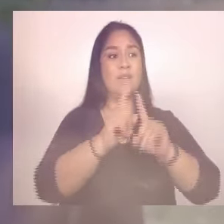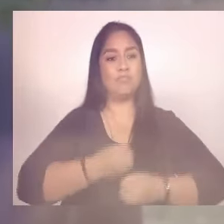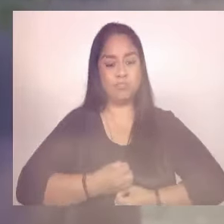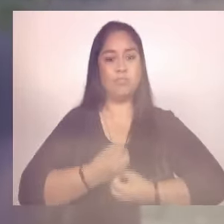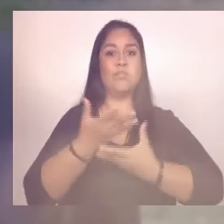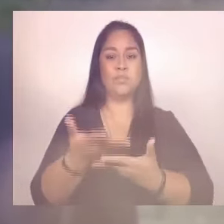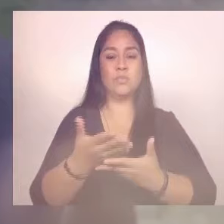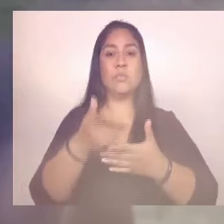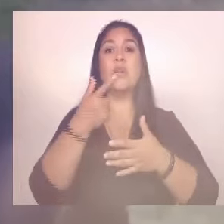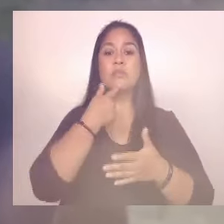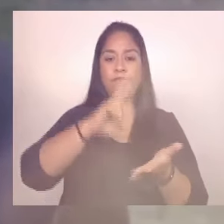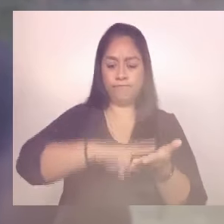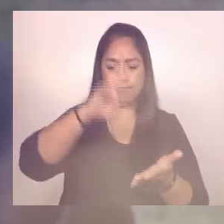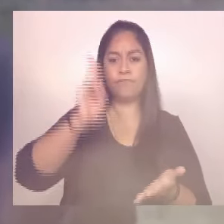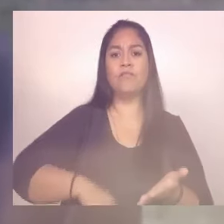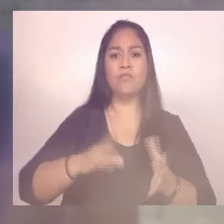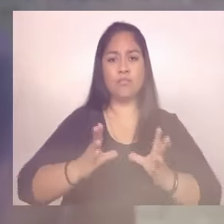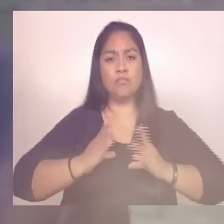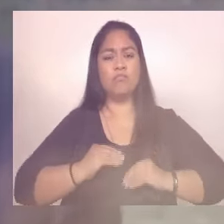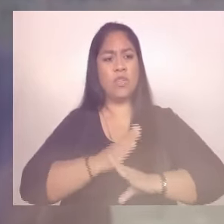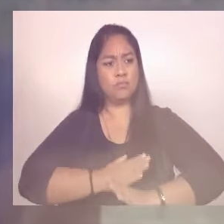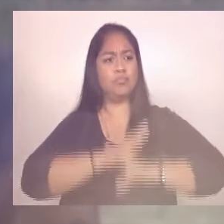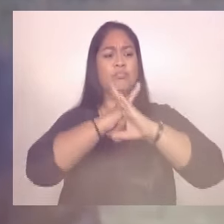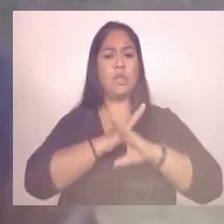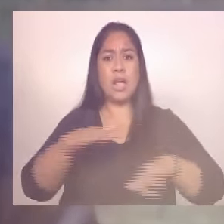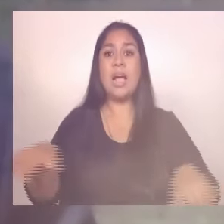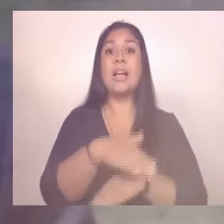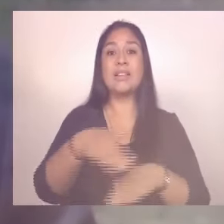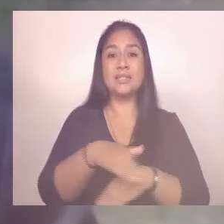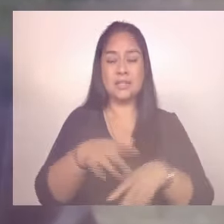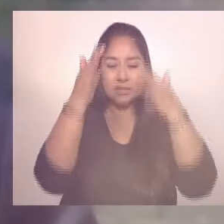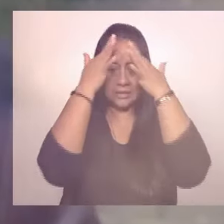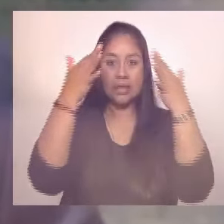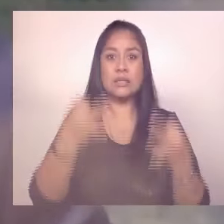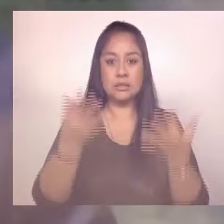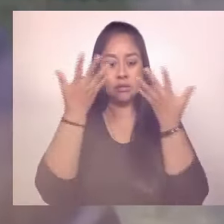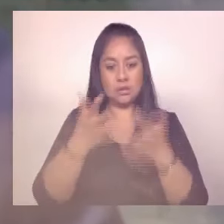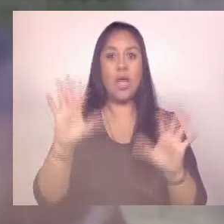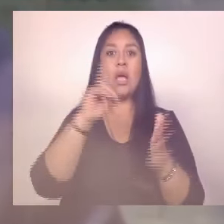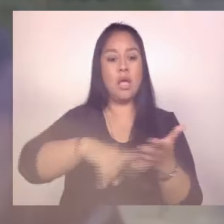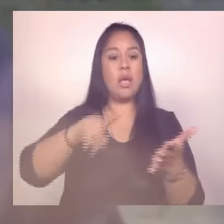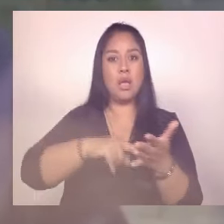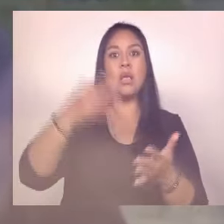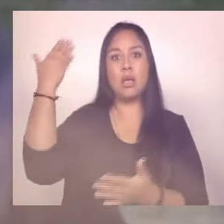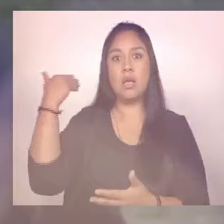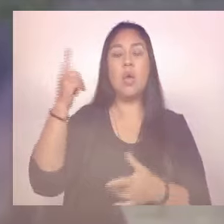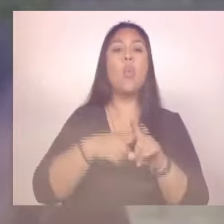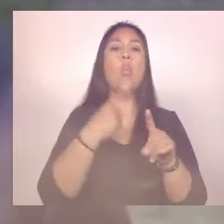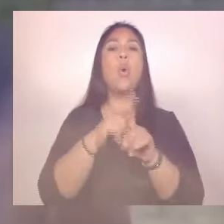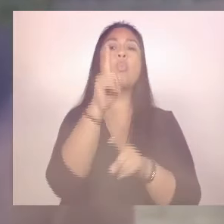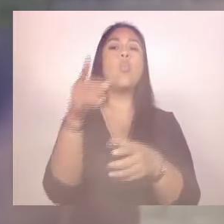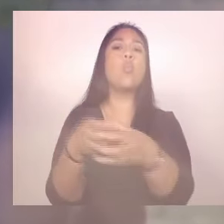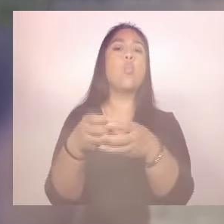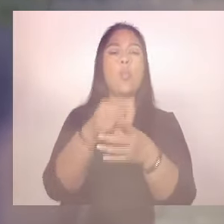diferentes expresiones reafirmó y defendió en las calles de la decisión que tomó en las urnas cuando una